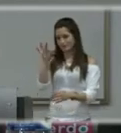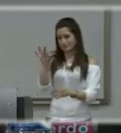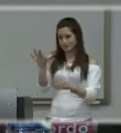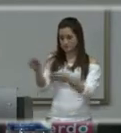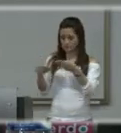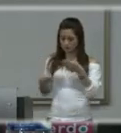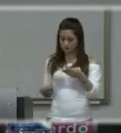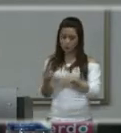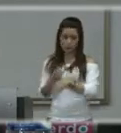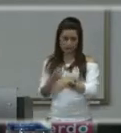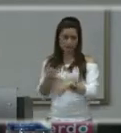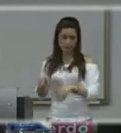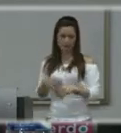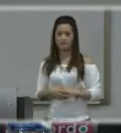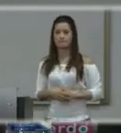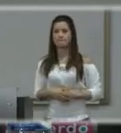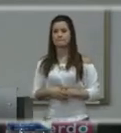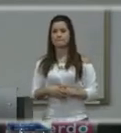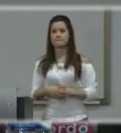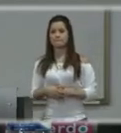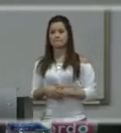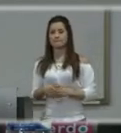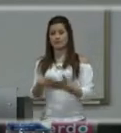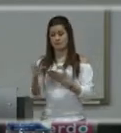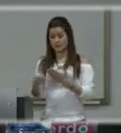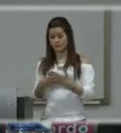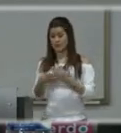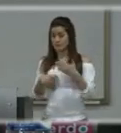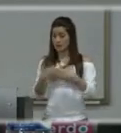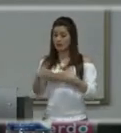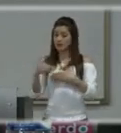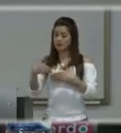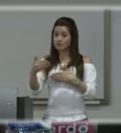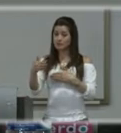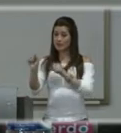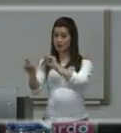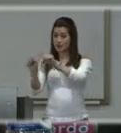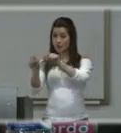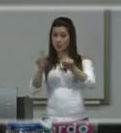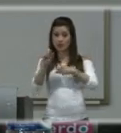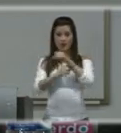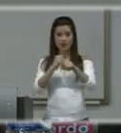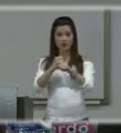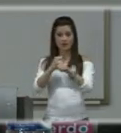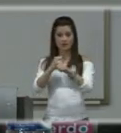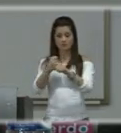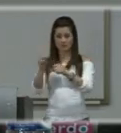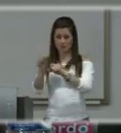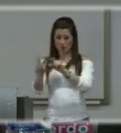proyecto también se hace una revisión de la encuesta, que para 2015 tendrá,